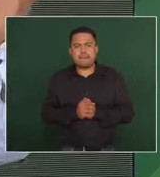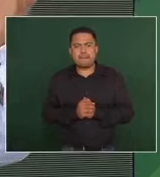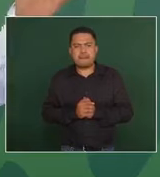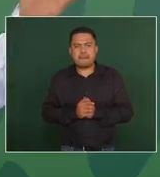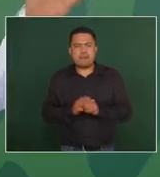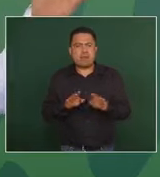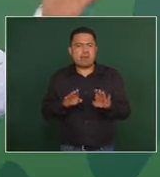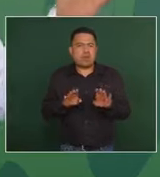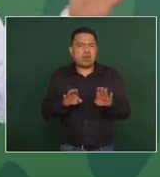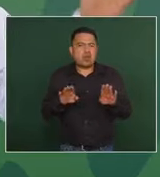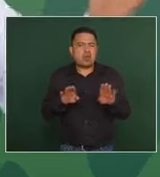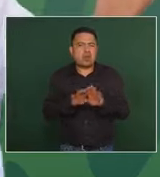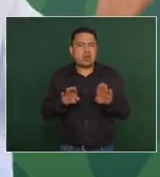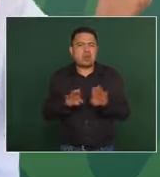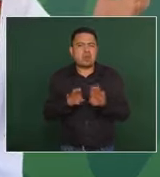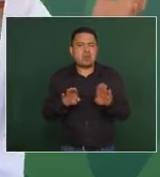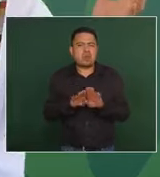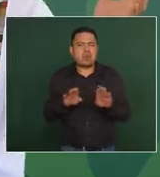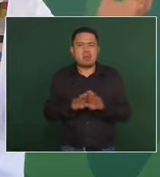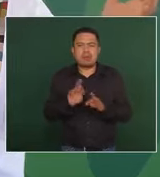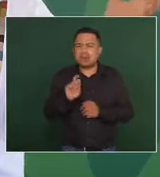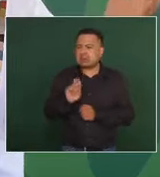es como